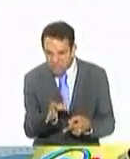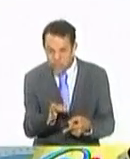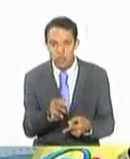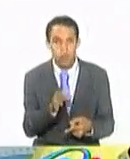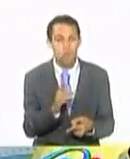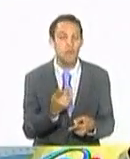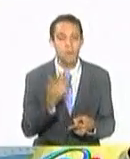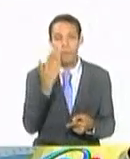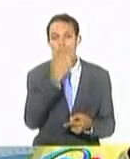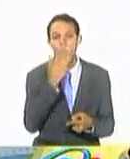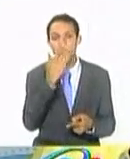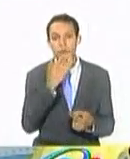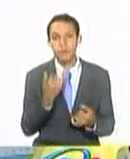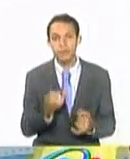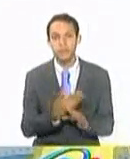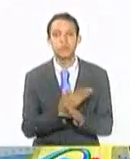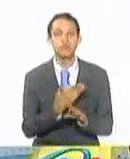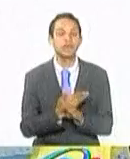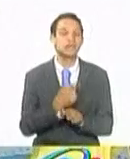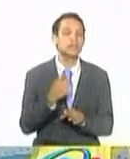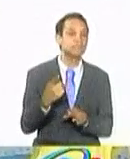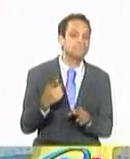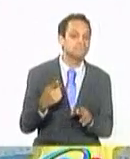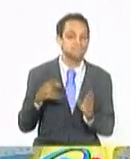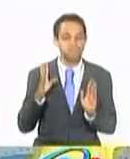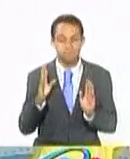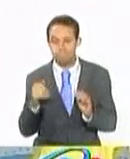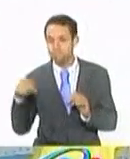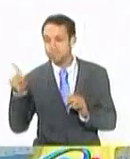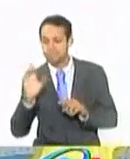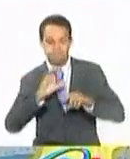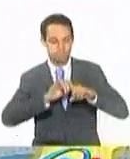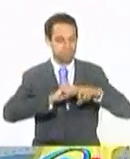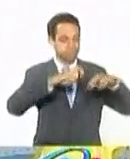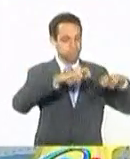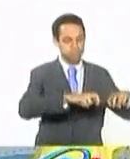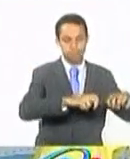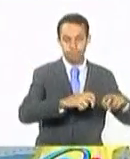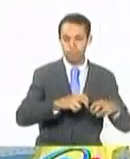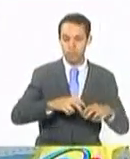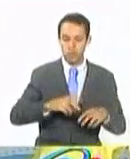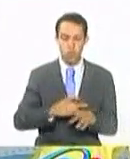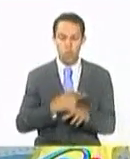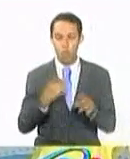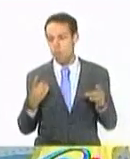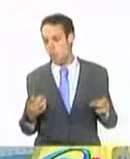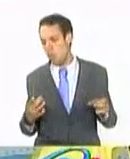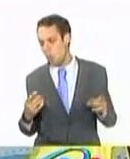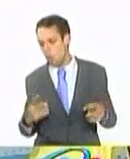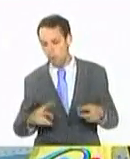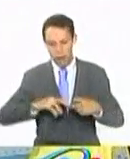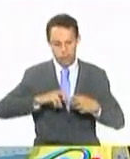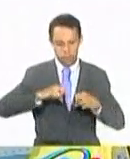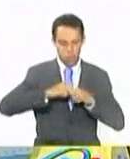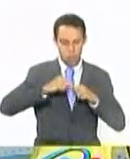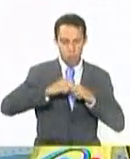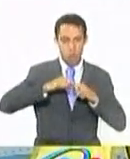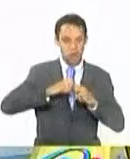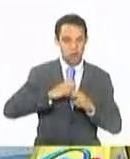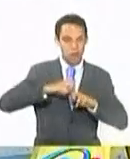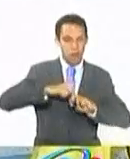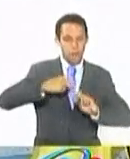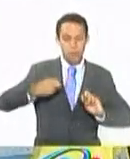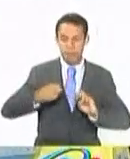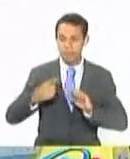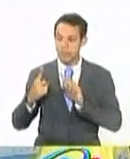que tenemos personas que van a la consulta y dicen tengo dolor en los huesos y entonces le contó al vecino a